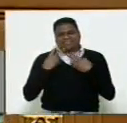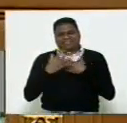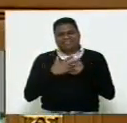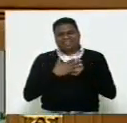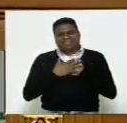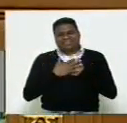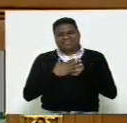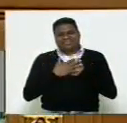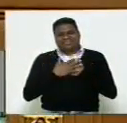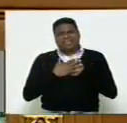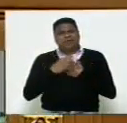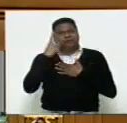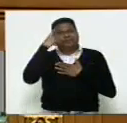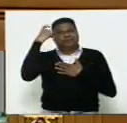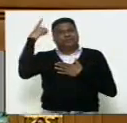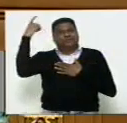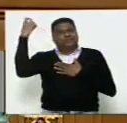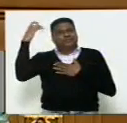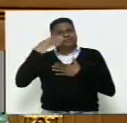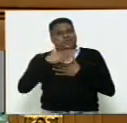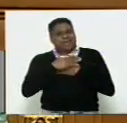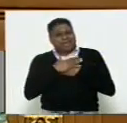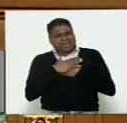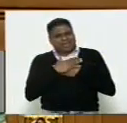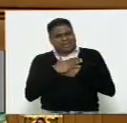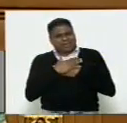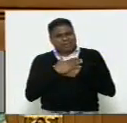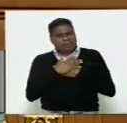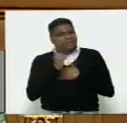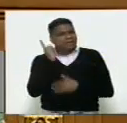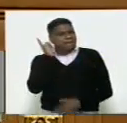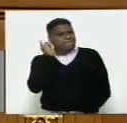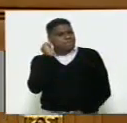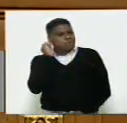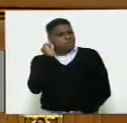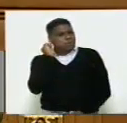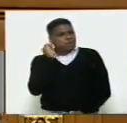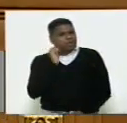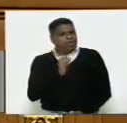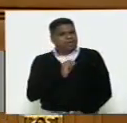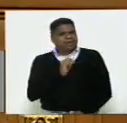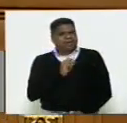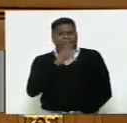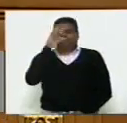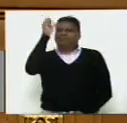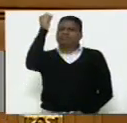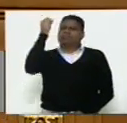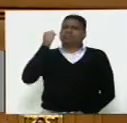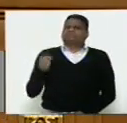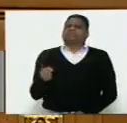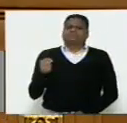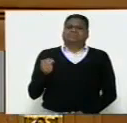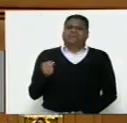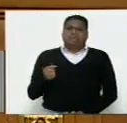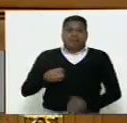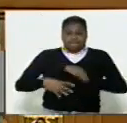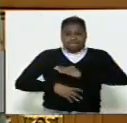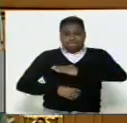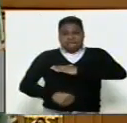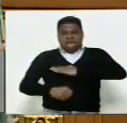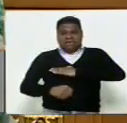Es un sueño para las mujeres conquistar la paridad